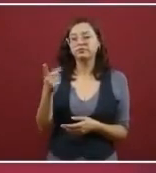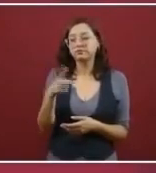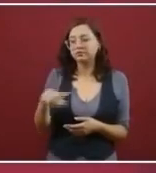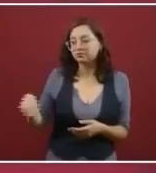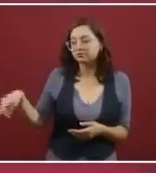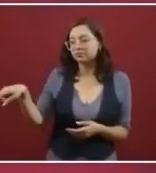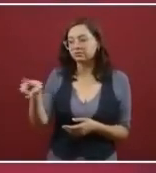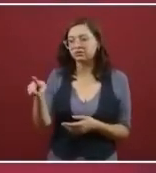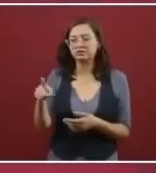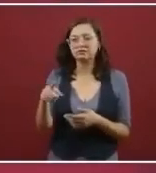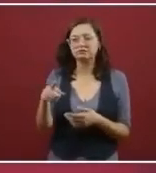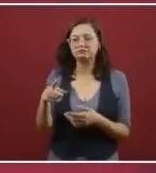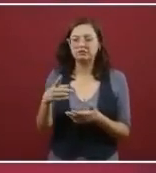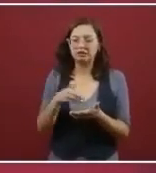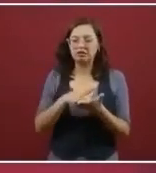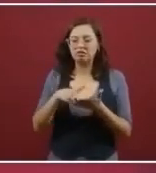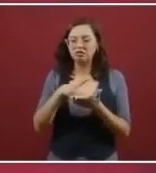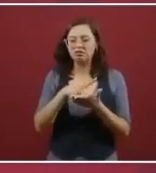decidan por las drogas.